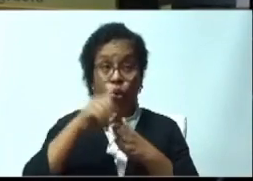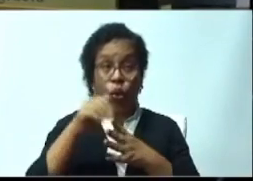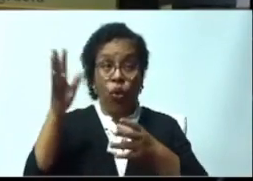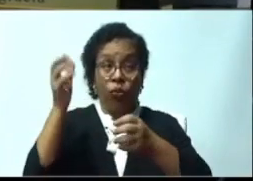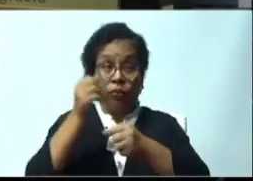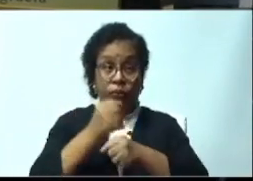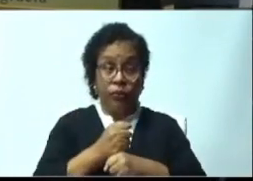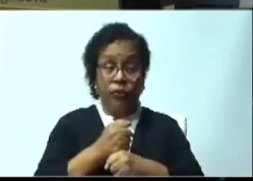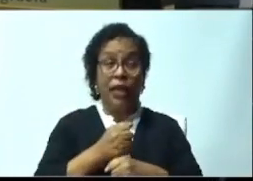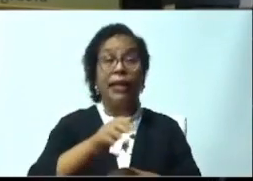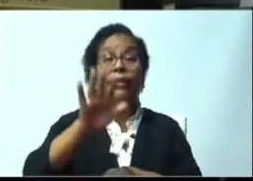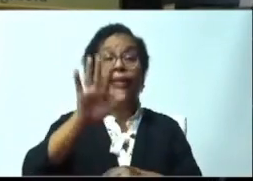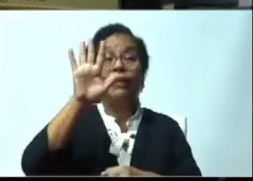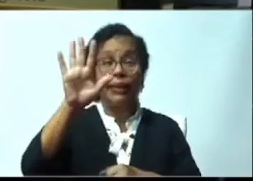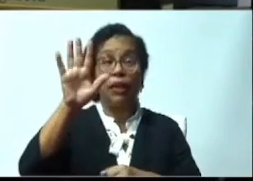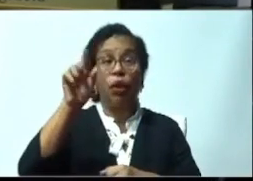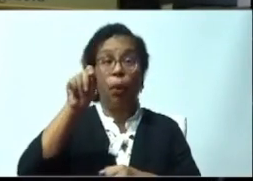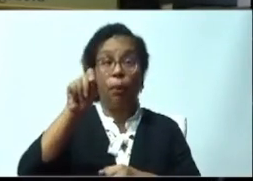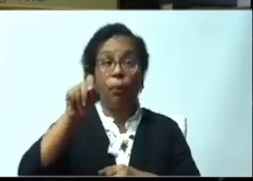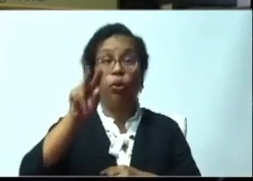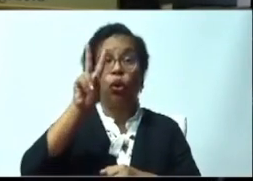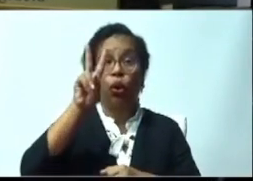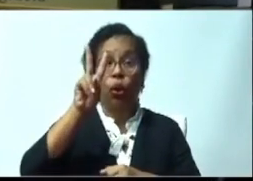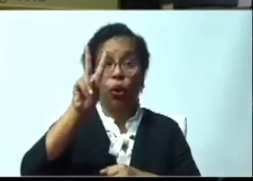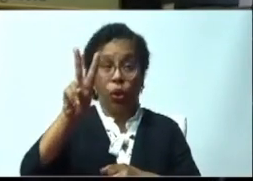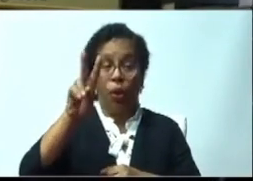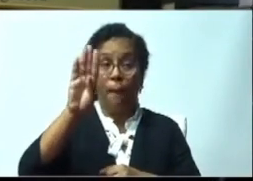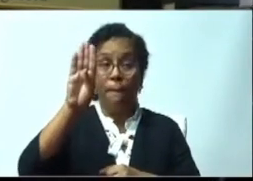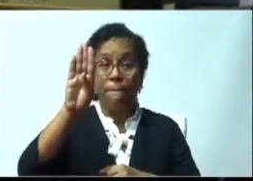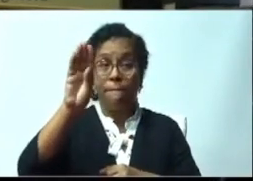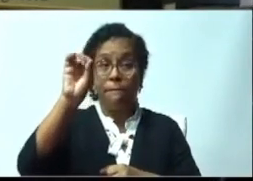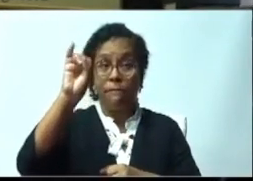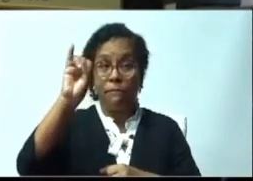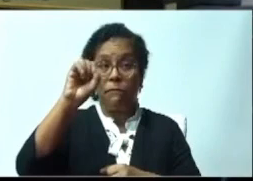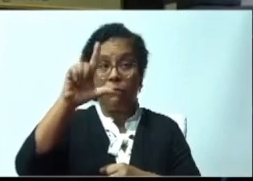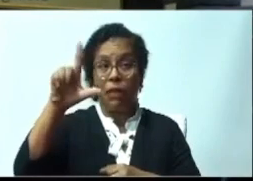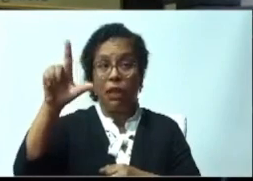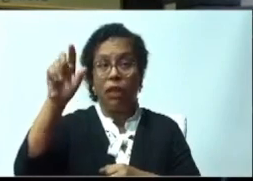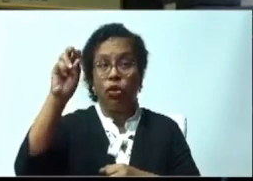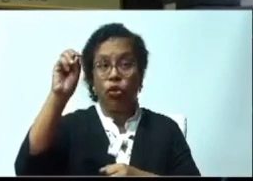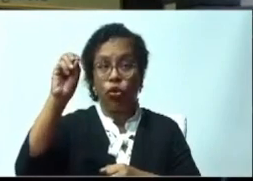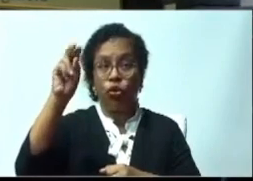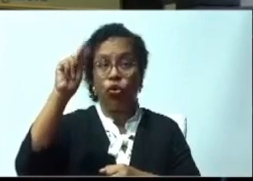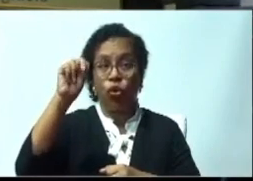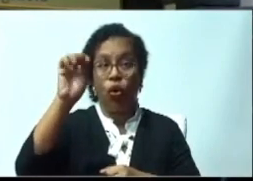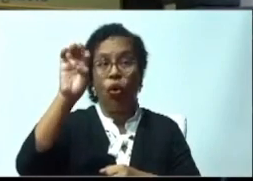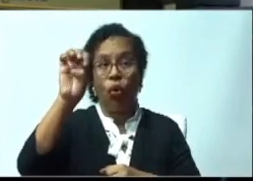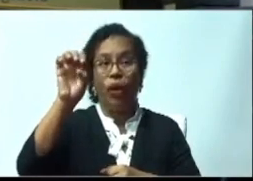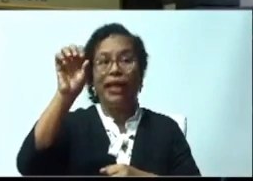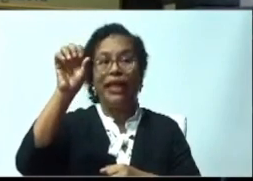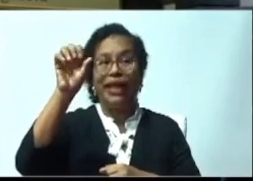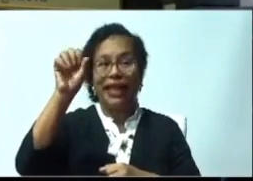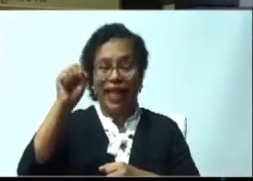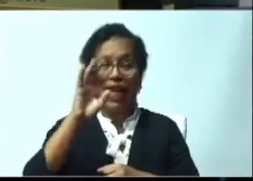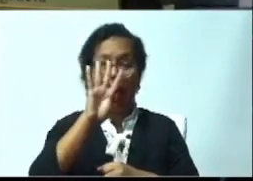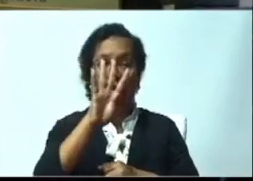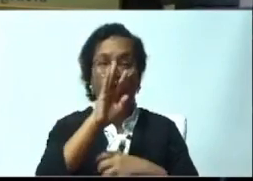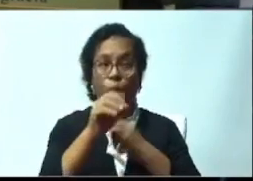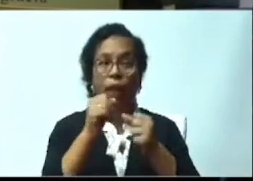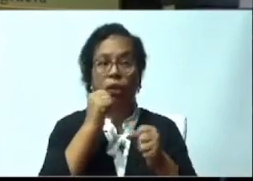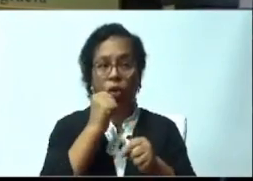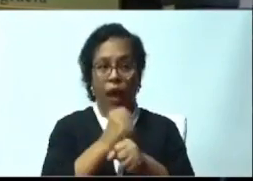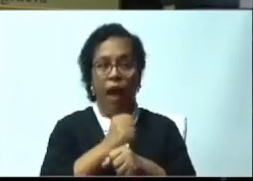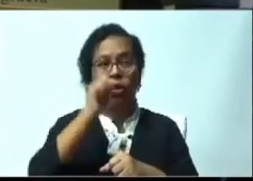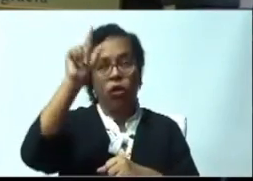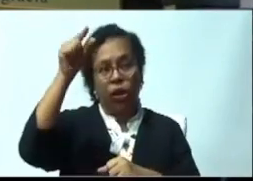5.2 billones en los 4 años que este gobierno ha estado gobernando,